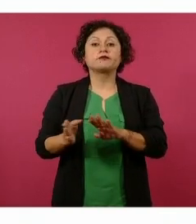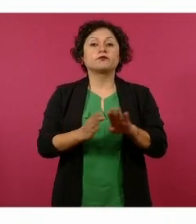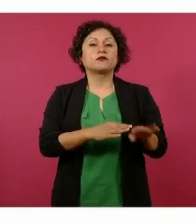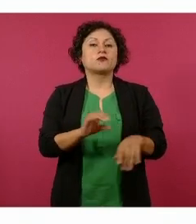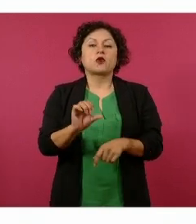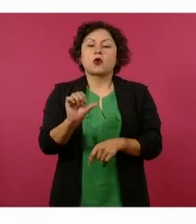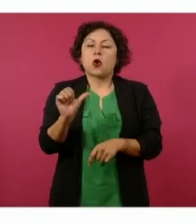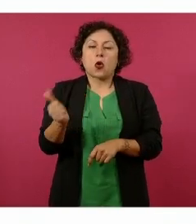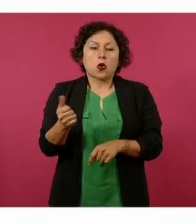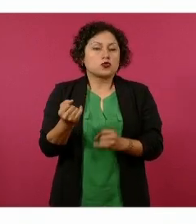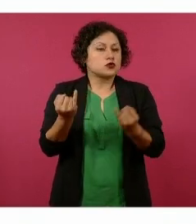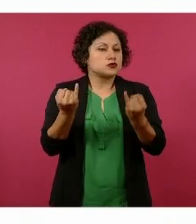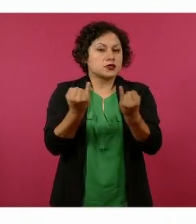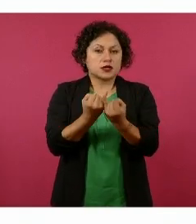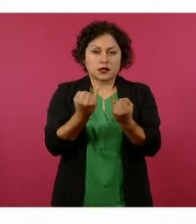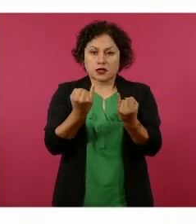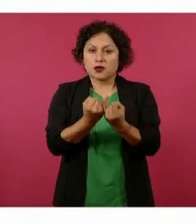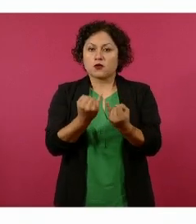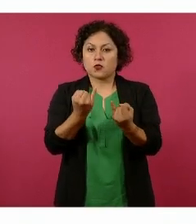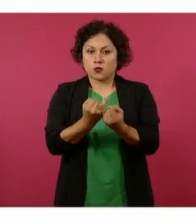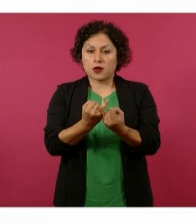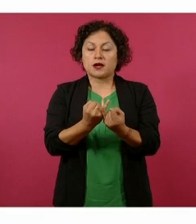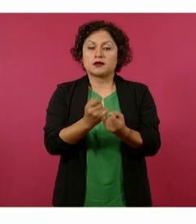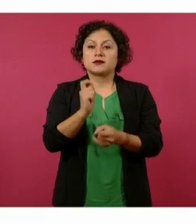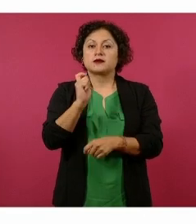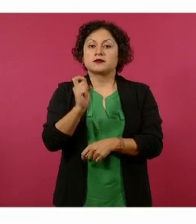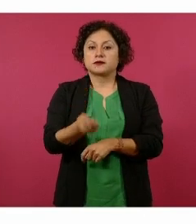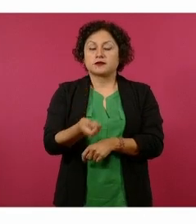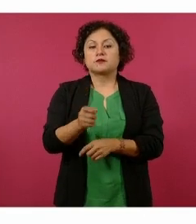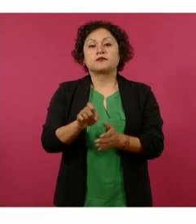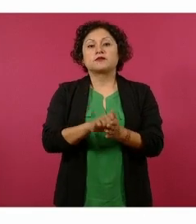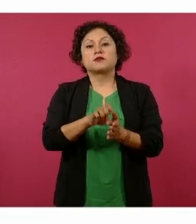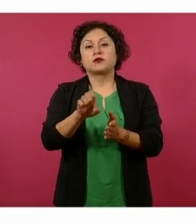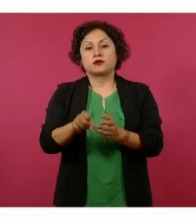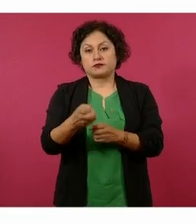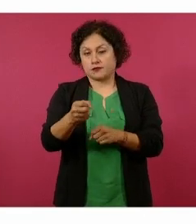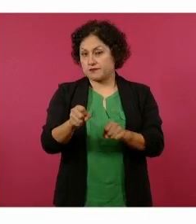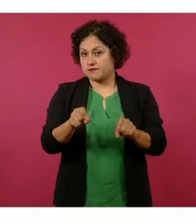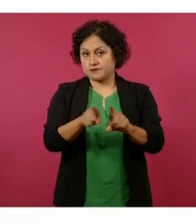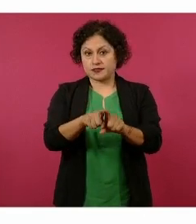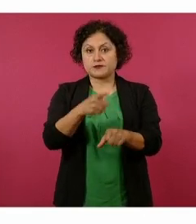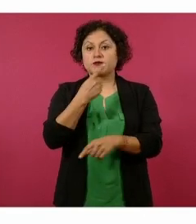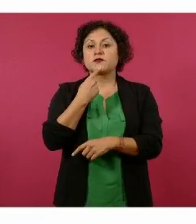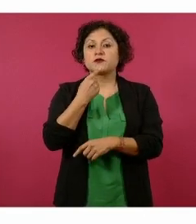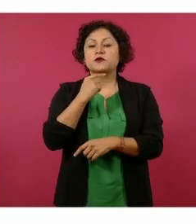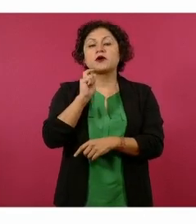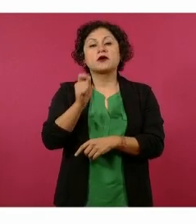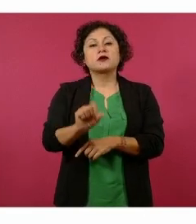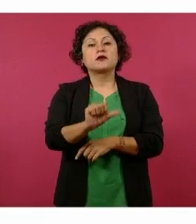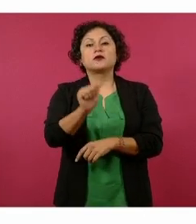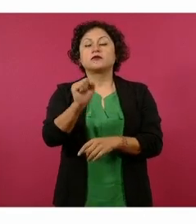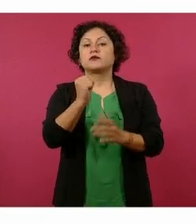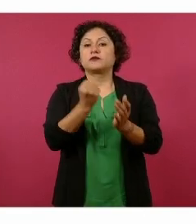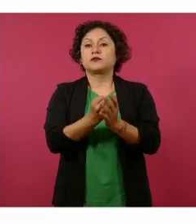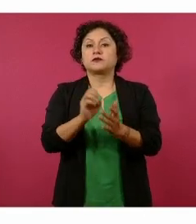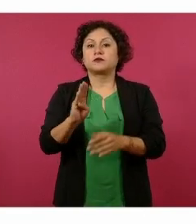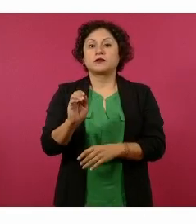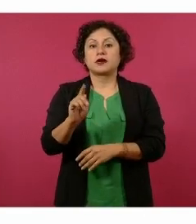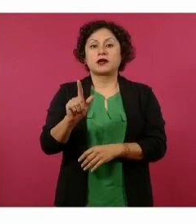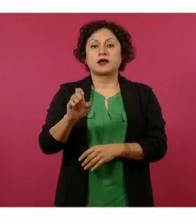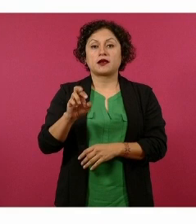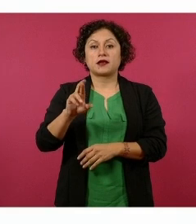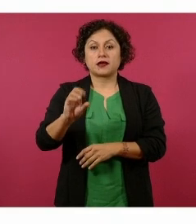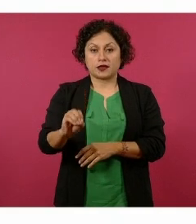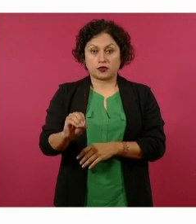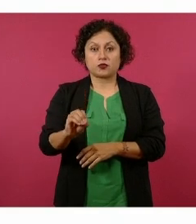otros casos similares, pero más casos hay. En el caso, en el tema de esta misma gasolina, por ejemplo, Valero, Servicio San